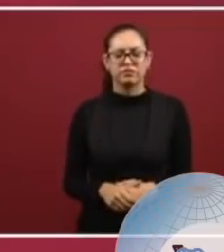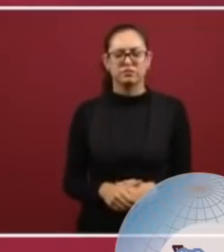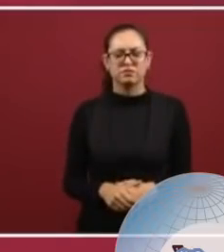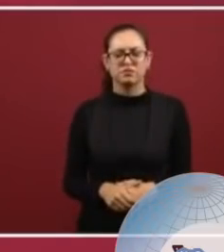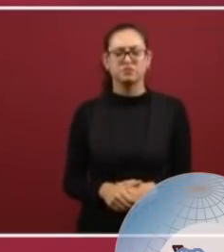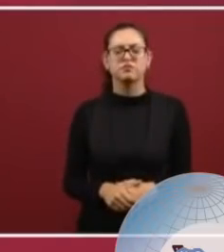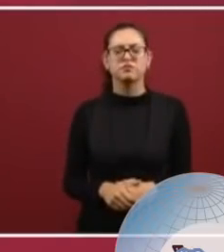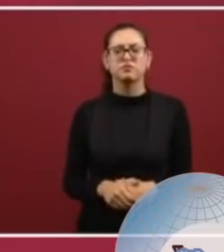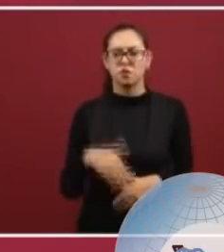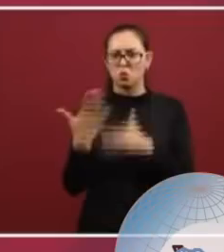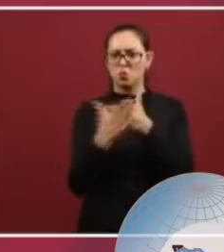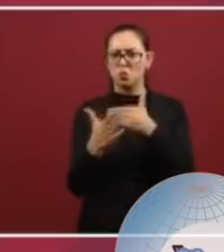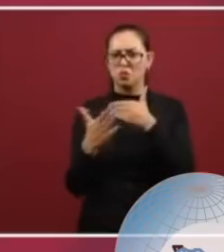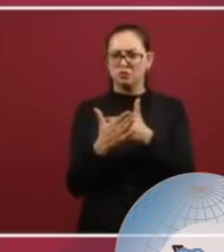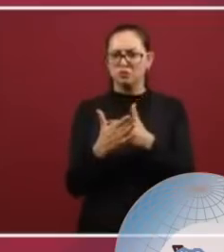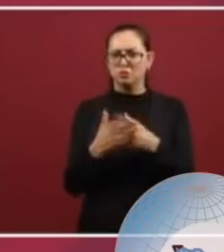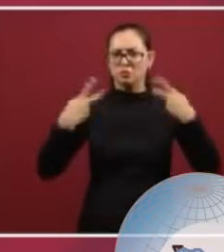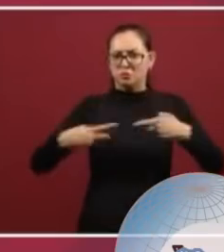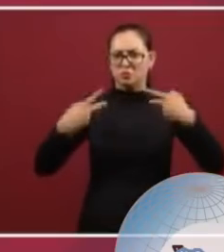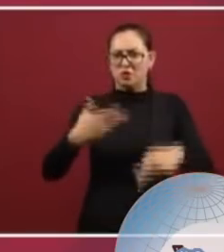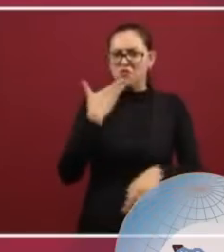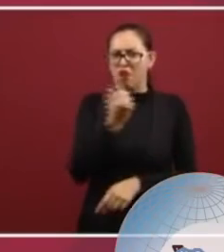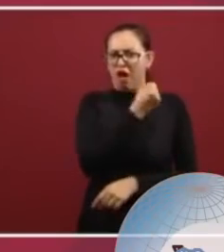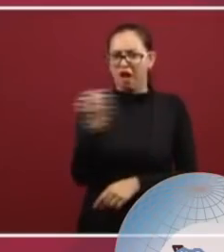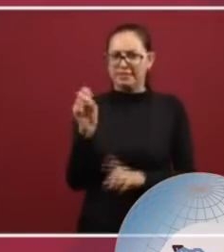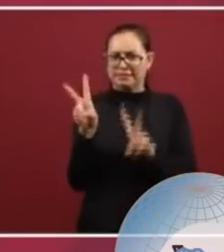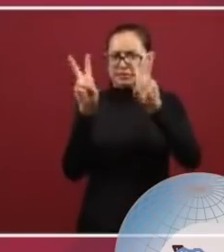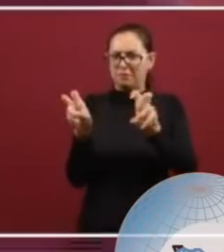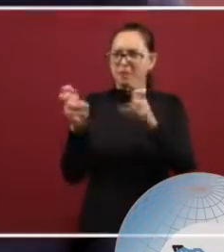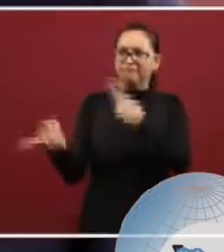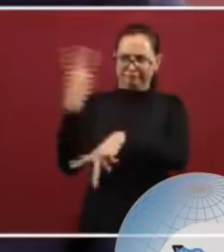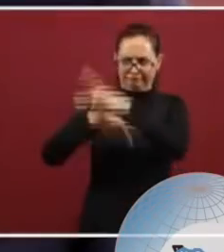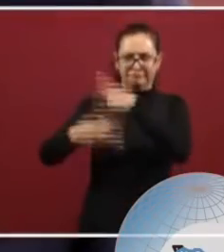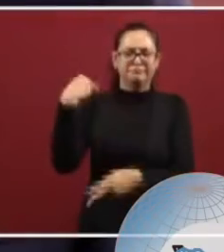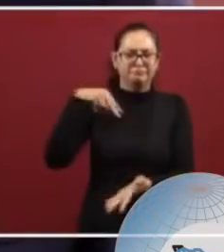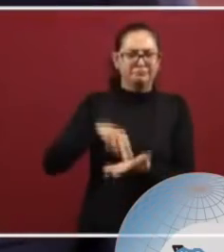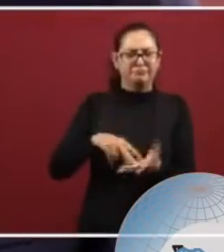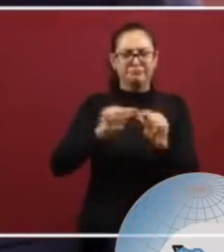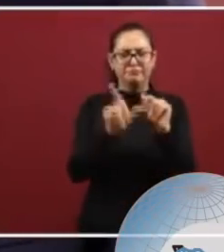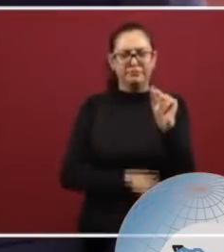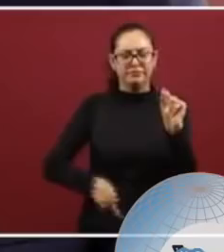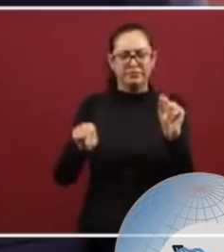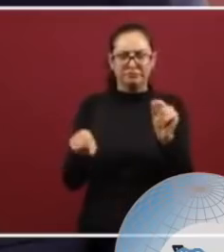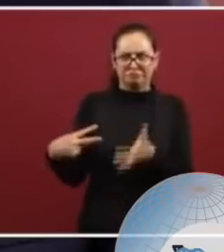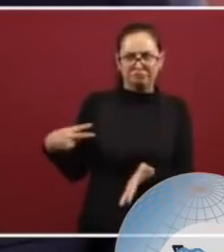un especialista al país y quedamos también de